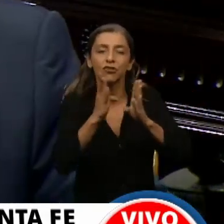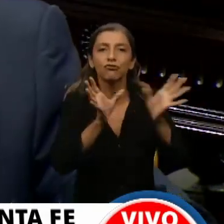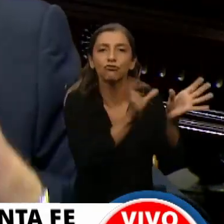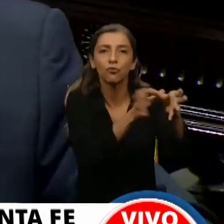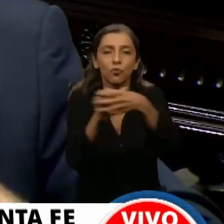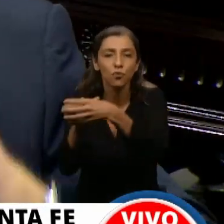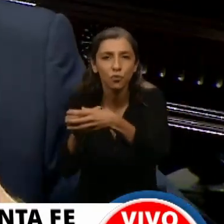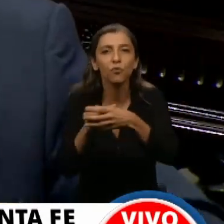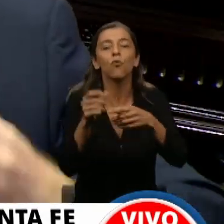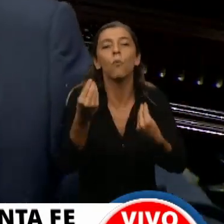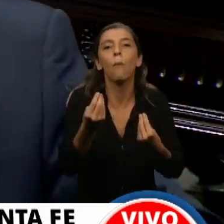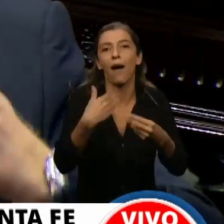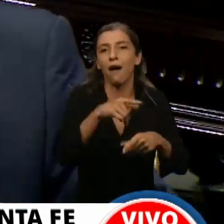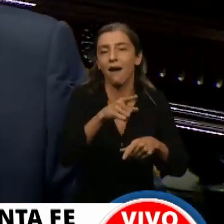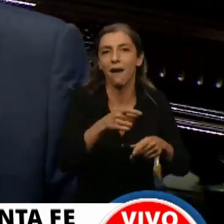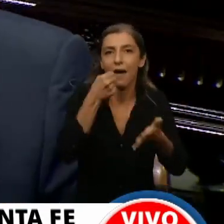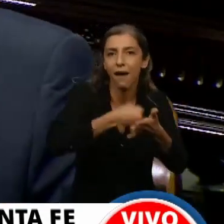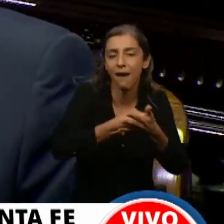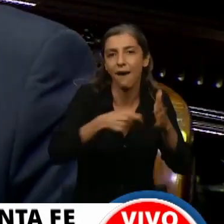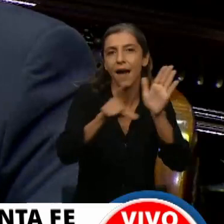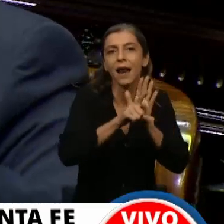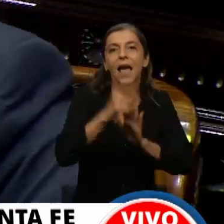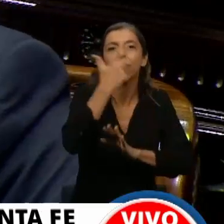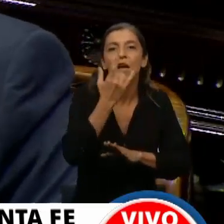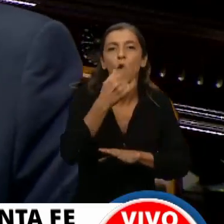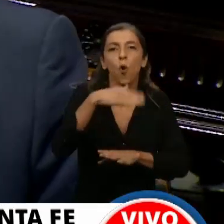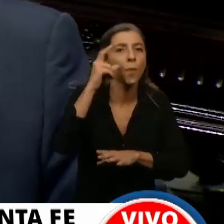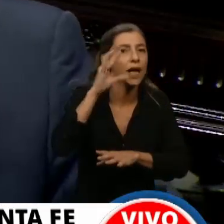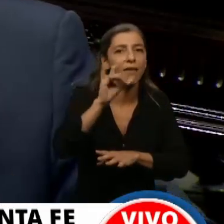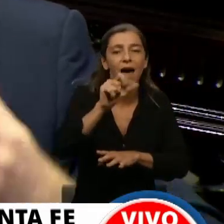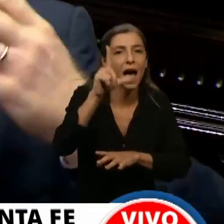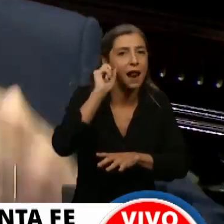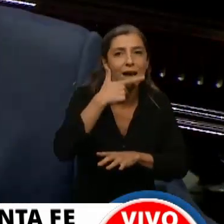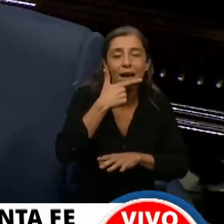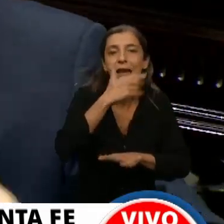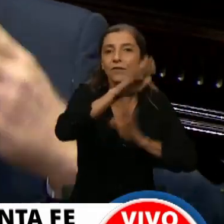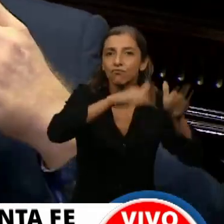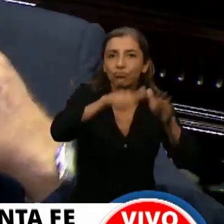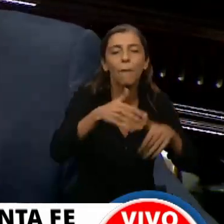empujando la ley de humedales. Hay que escucharlos, hay que convocarlos, hay que